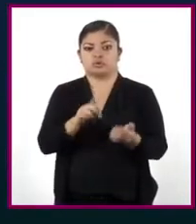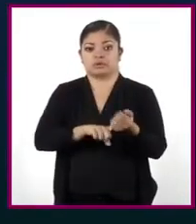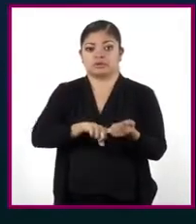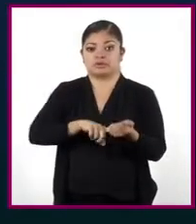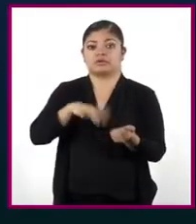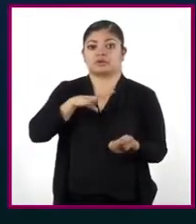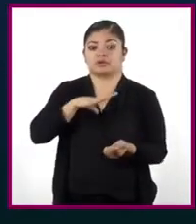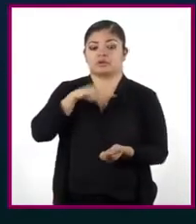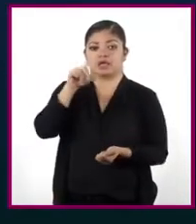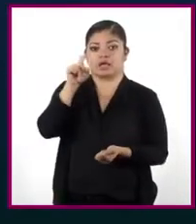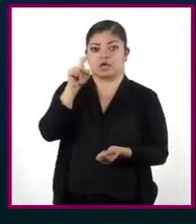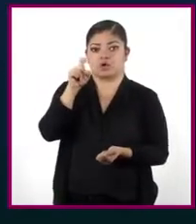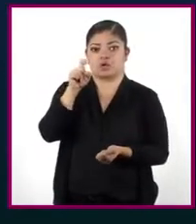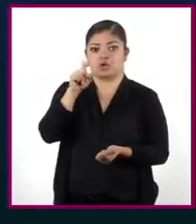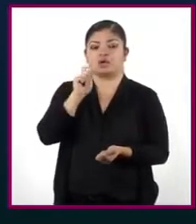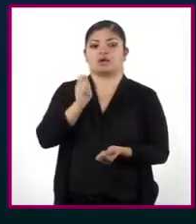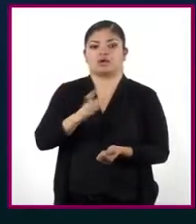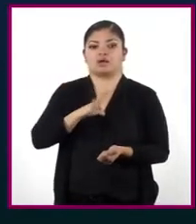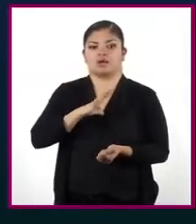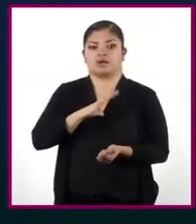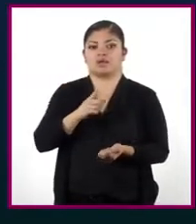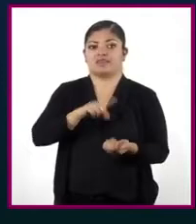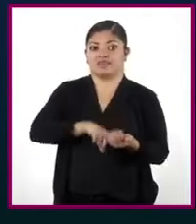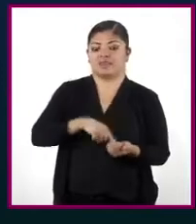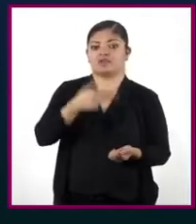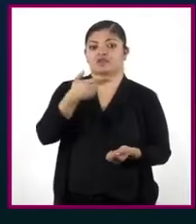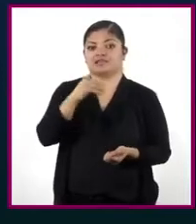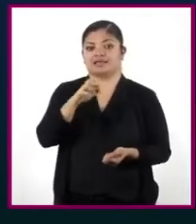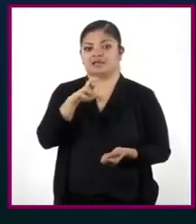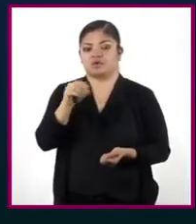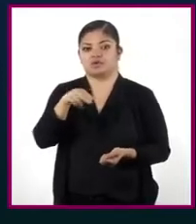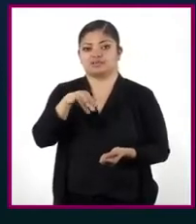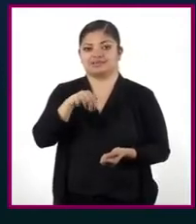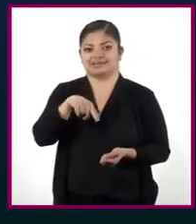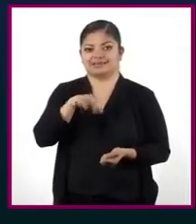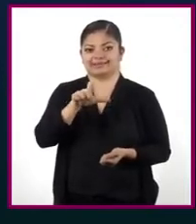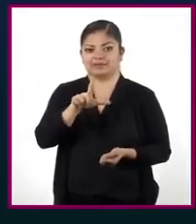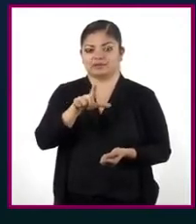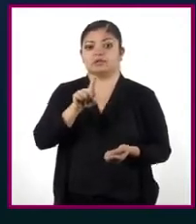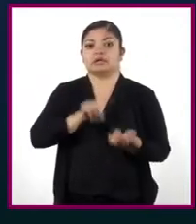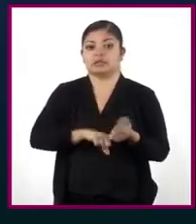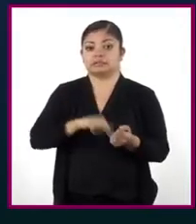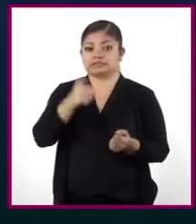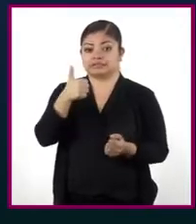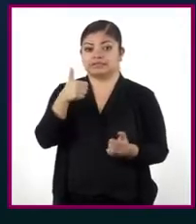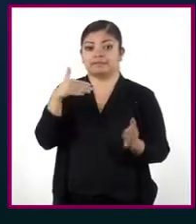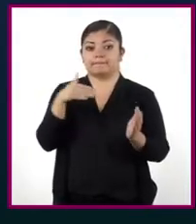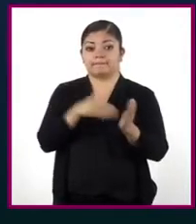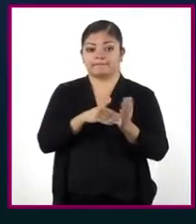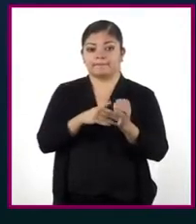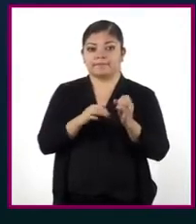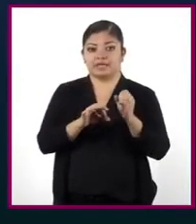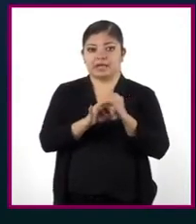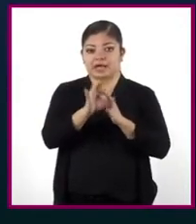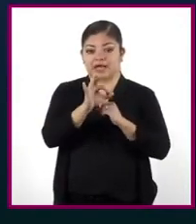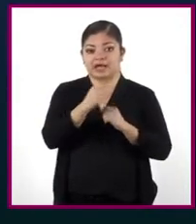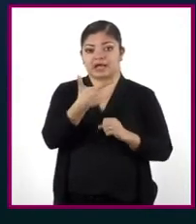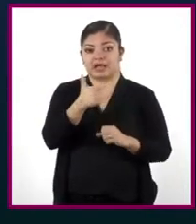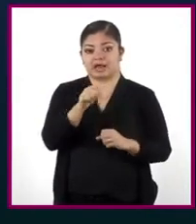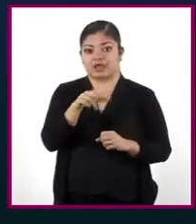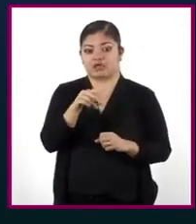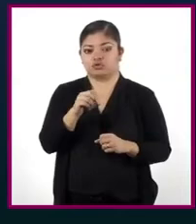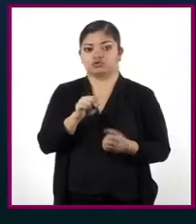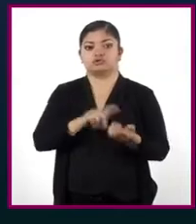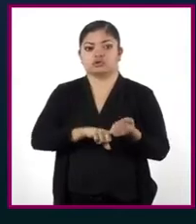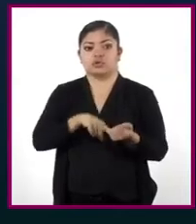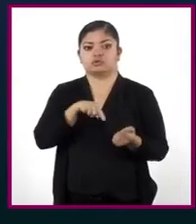y está formado principalmente de hierro y níquel. Sin embargo, el núcleo está a más de 6000 grados centígrados y a esta temperatura